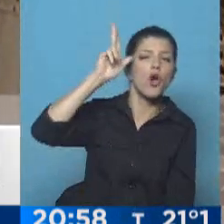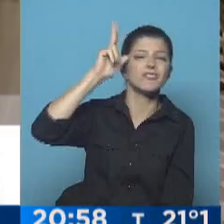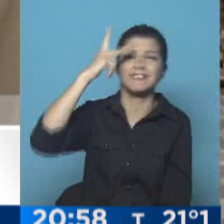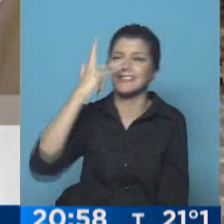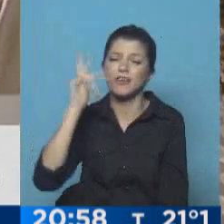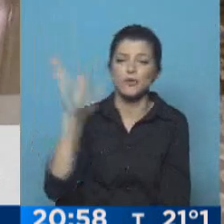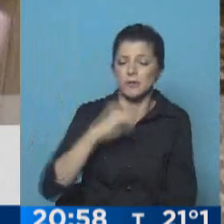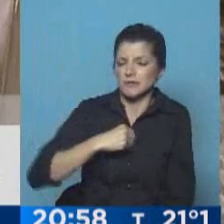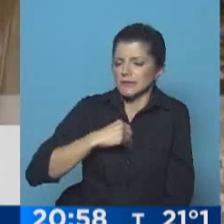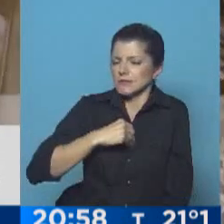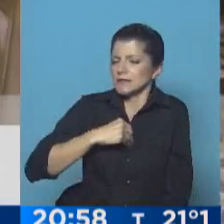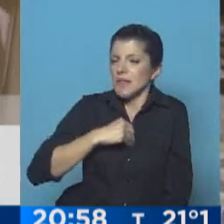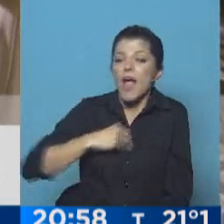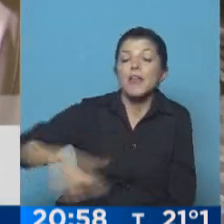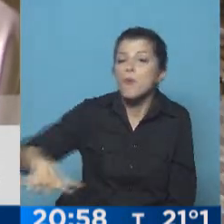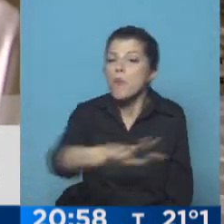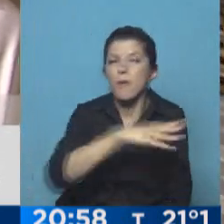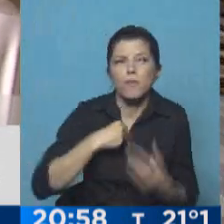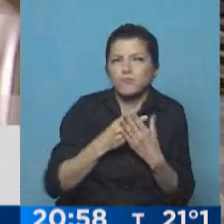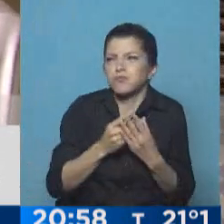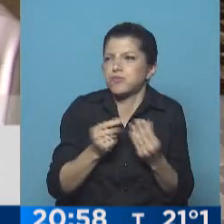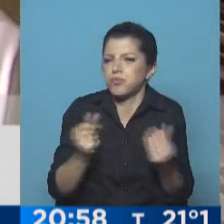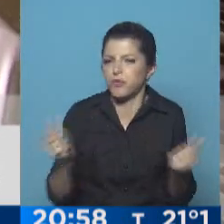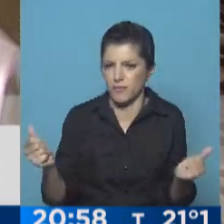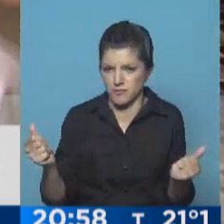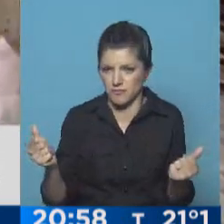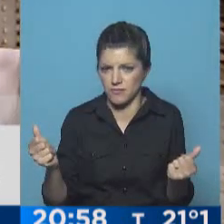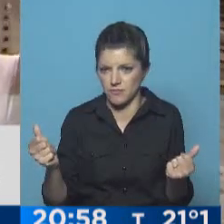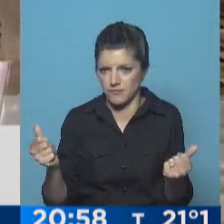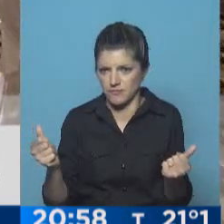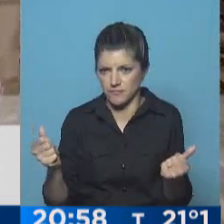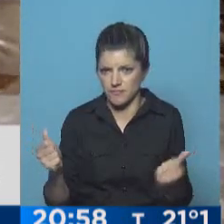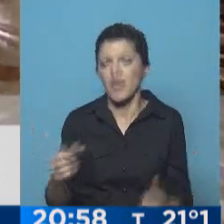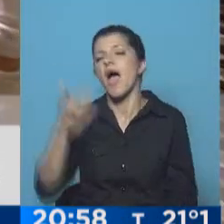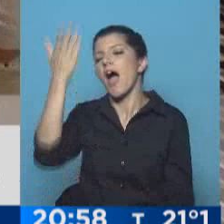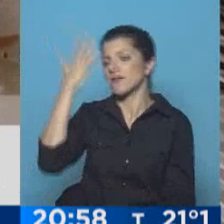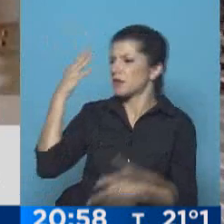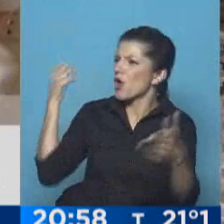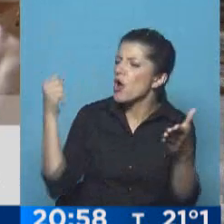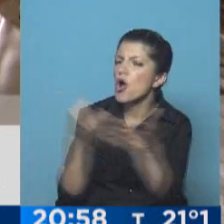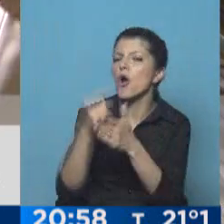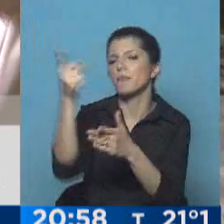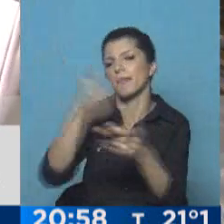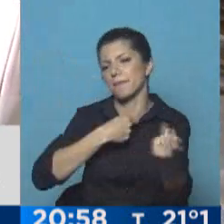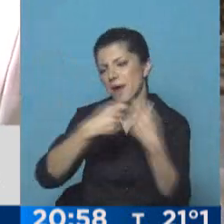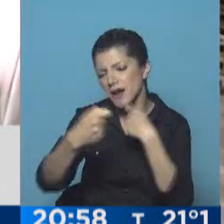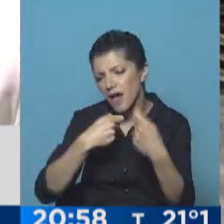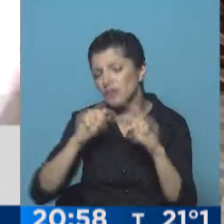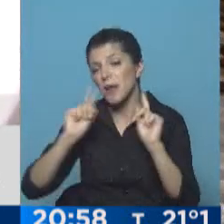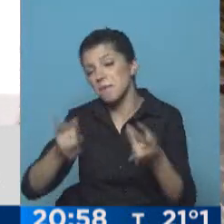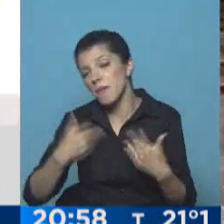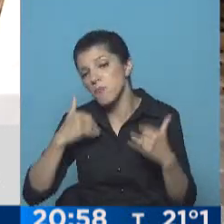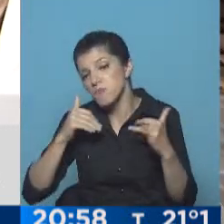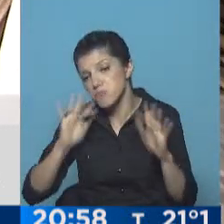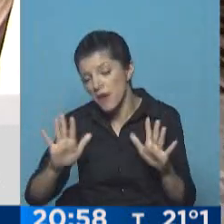esperanza en el pueblo le habían hecho golpes de Mercado tal vez